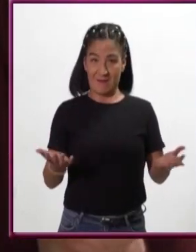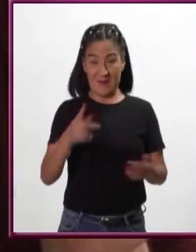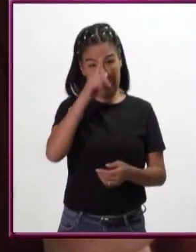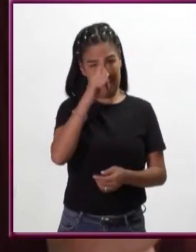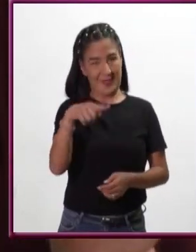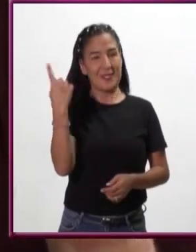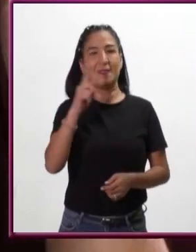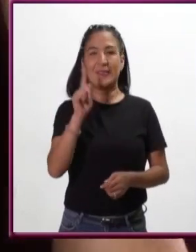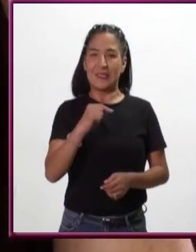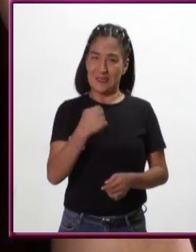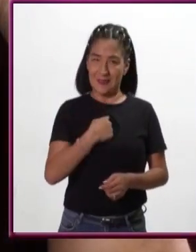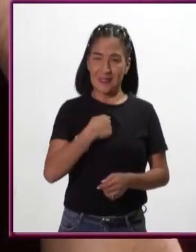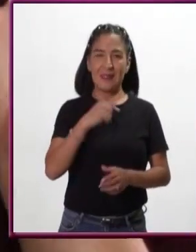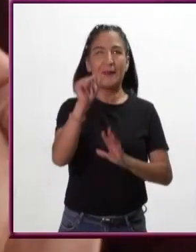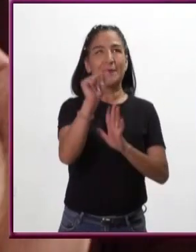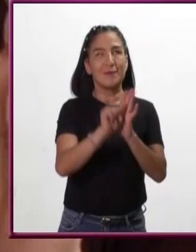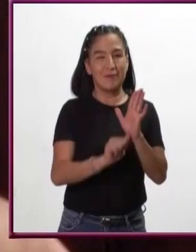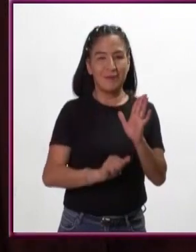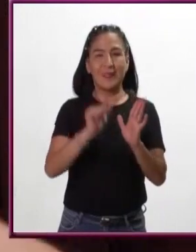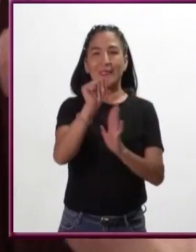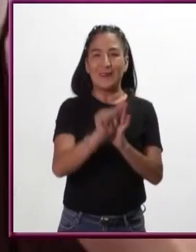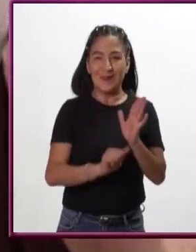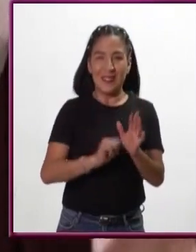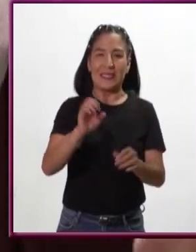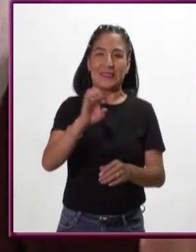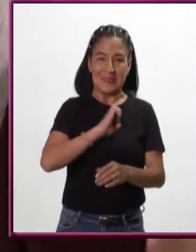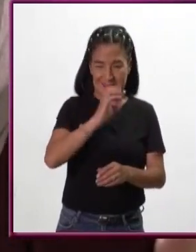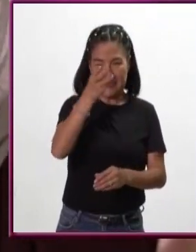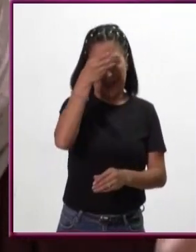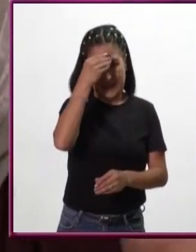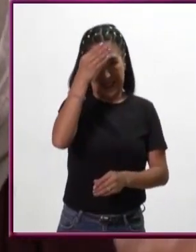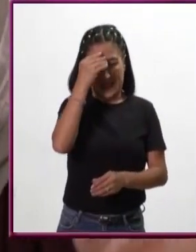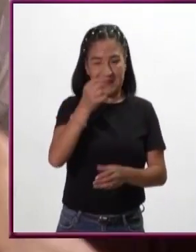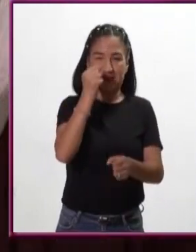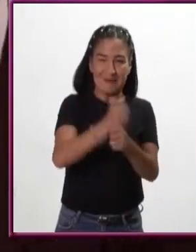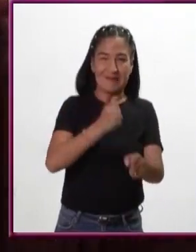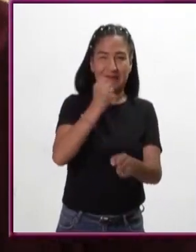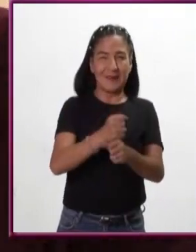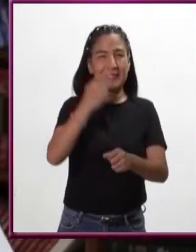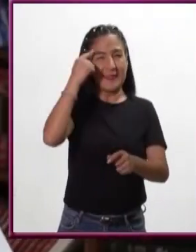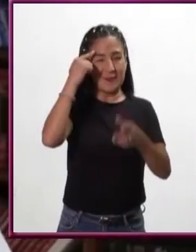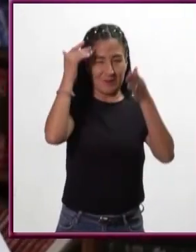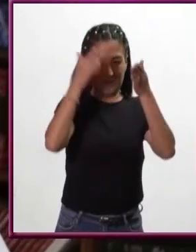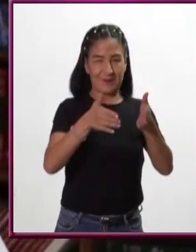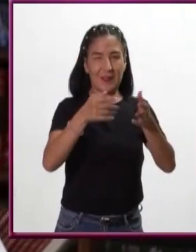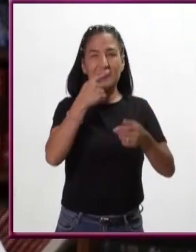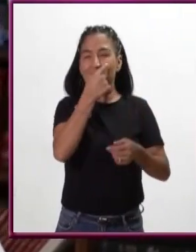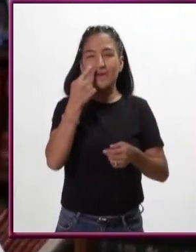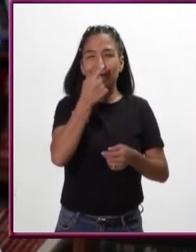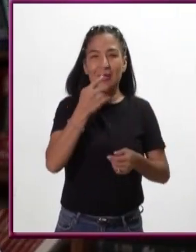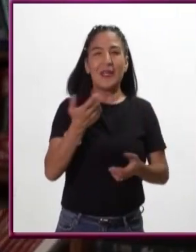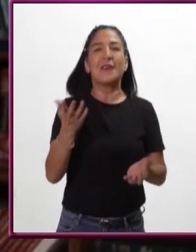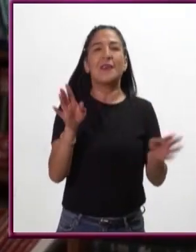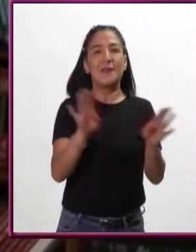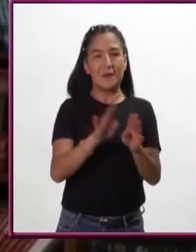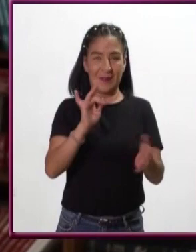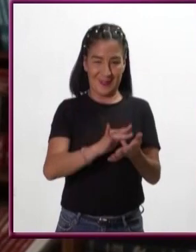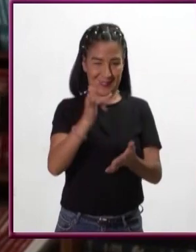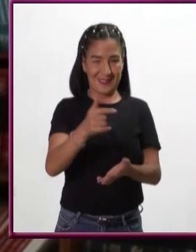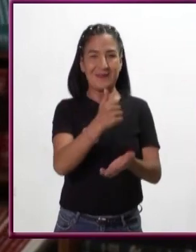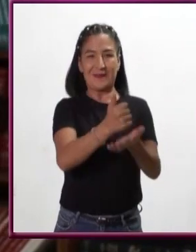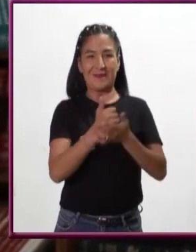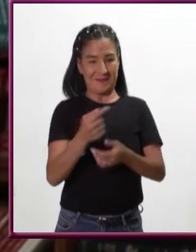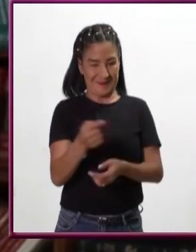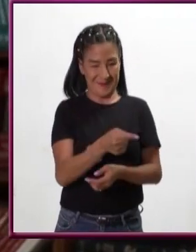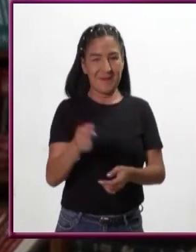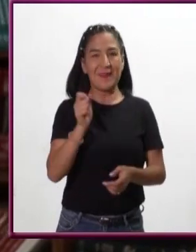No es fácil, ¿eh? Me ha tomado meses de entrenamiento, pero es cuestión de práctica y concentración. Hablando de entrenamiento, gracias por